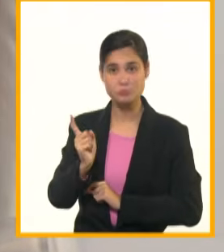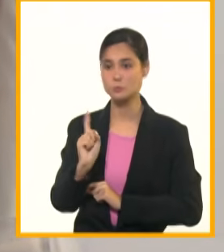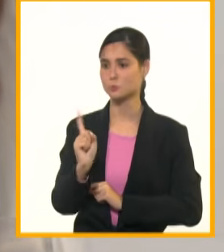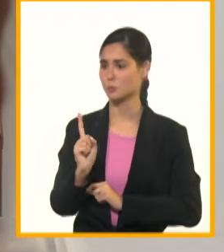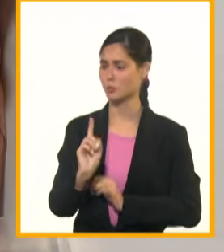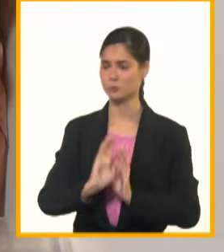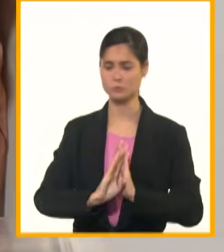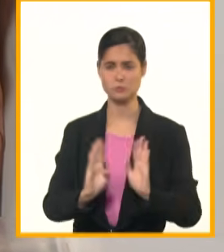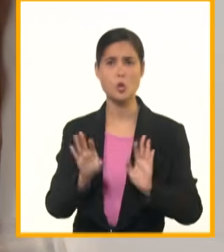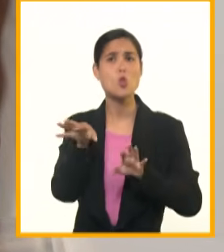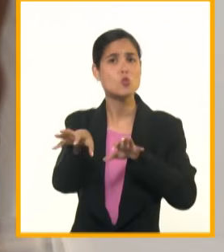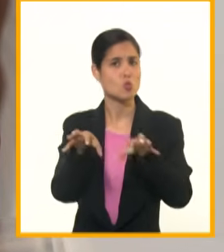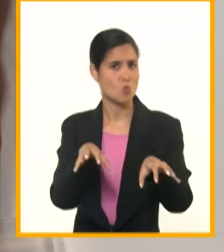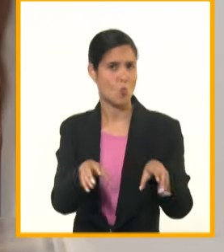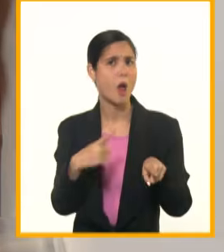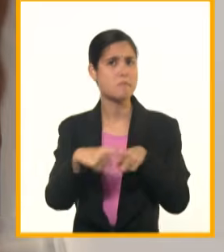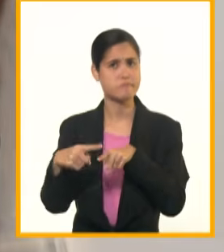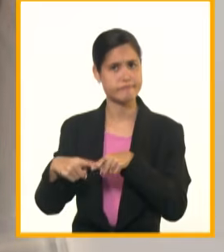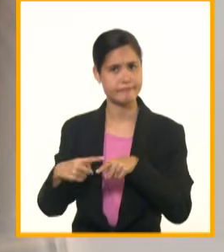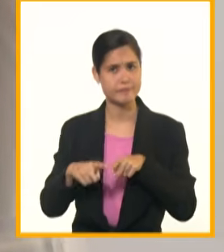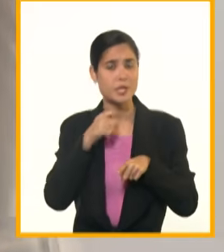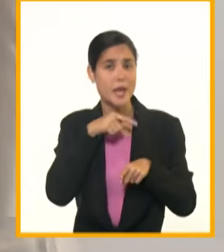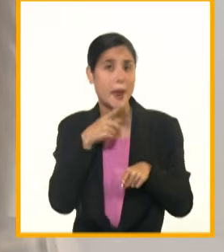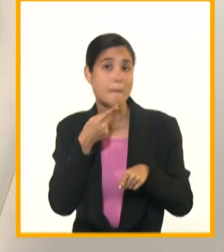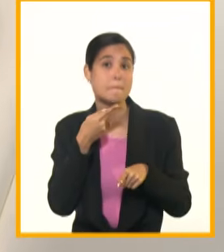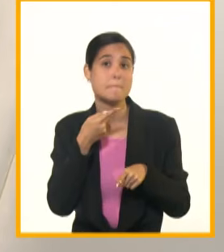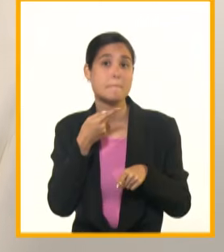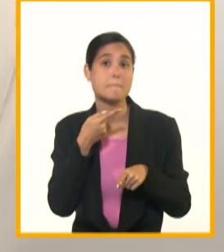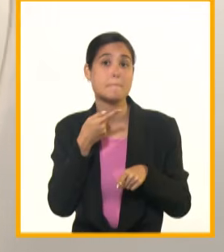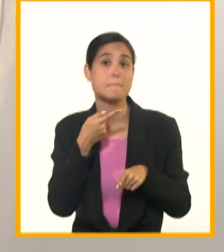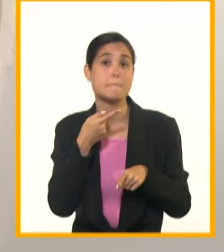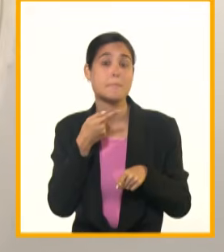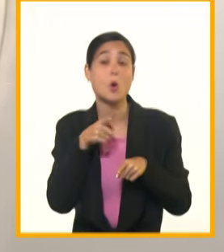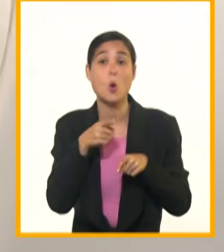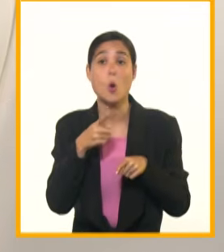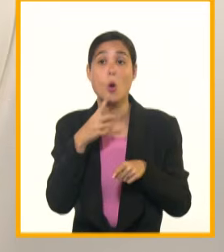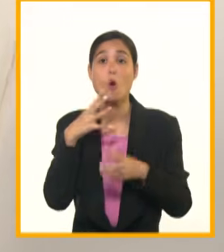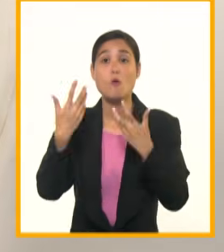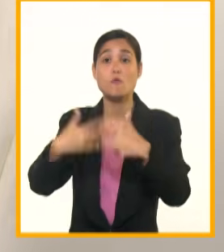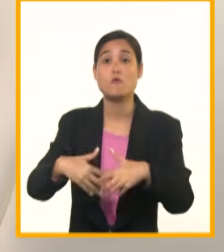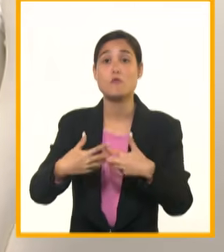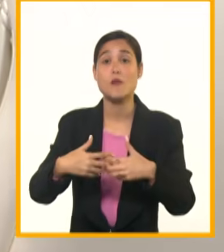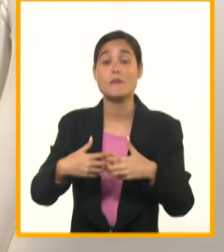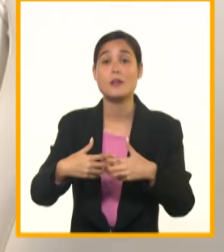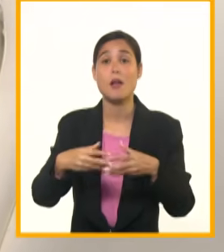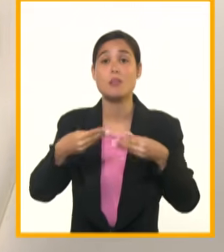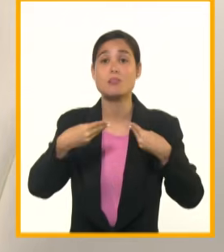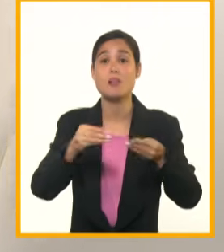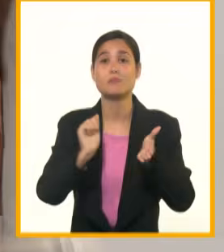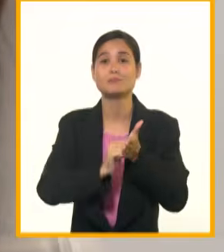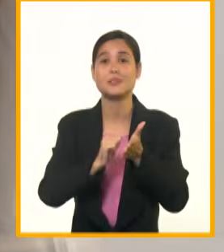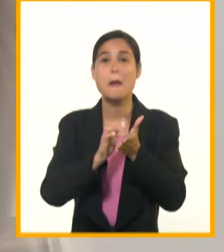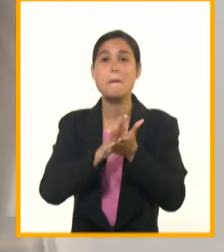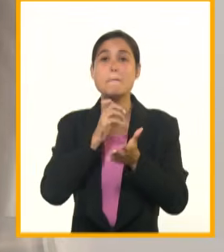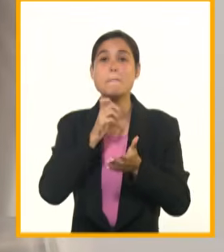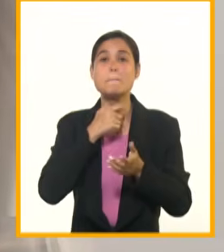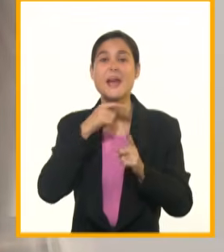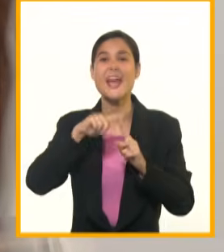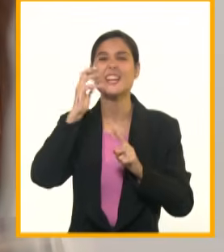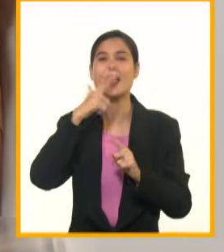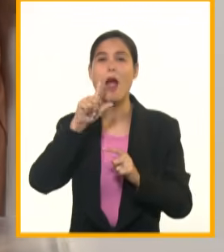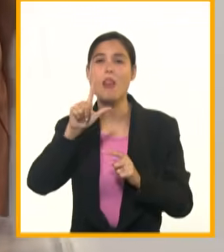metalmecánica, fuera de la zona, tiene la fábrica de ómnibus de Abelio Prieto, tiene la conformadora de Guanajay,